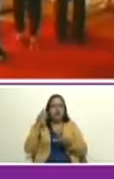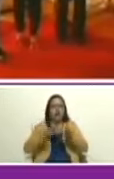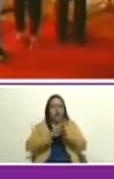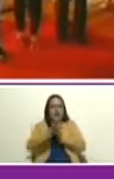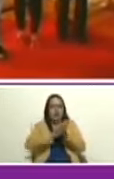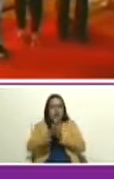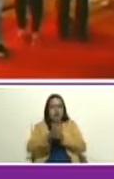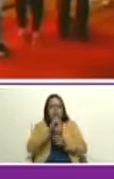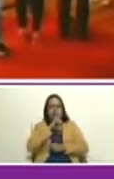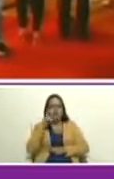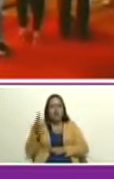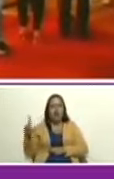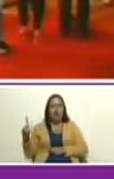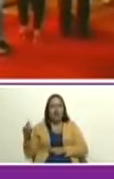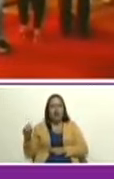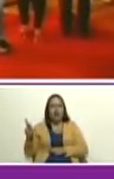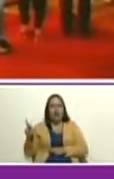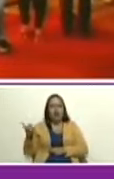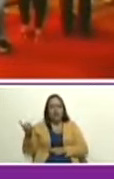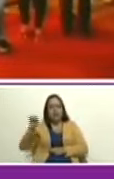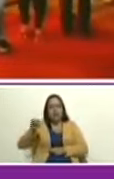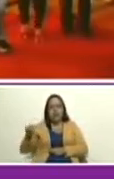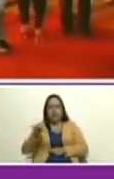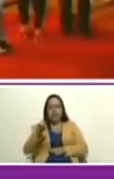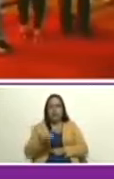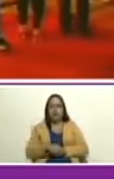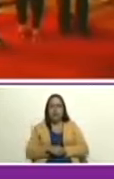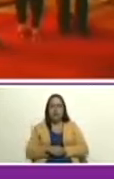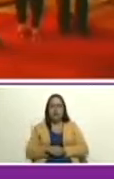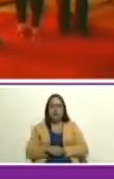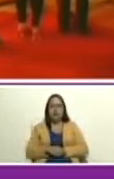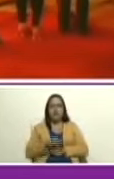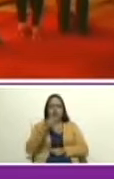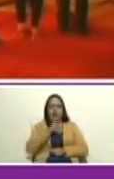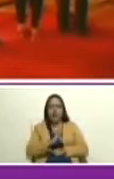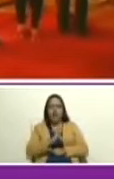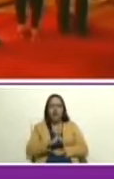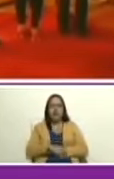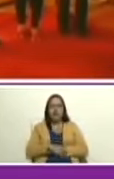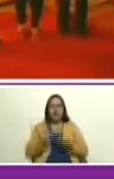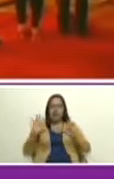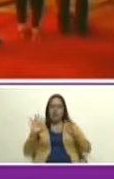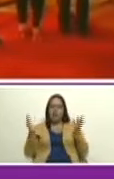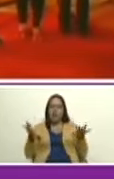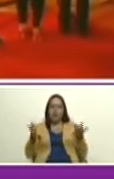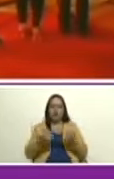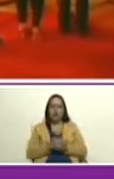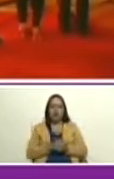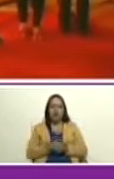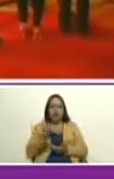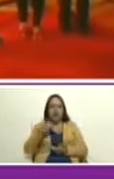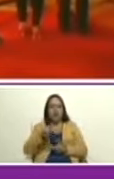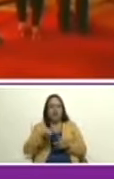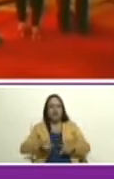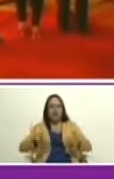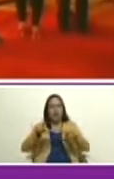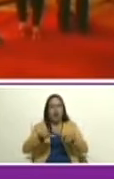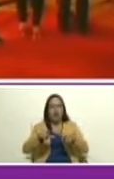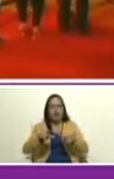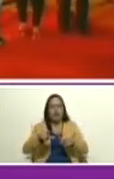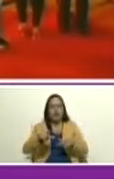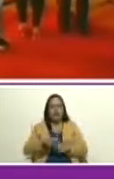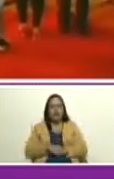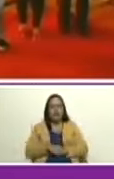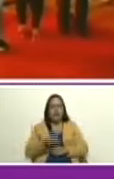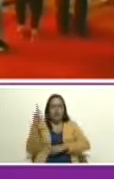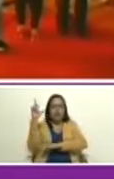Doris, Doris Aranguren. Allá están en un combo de Tintorero. Y si están en Tintorero, es que hay buenas